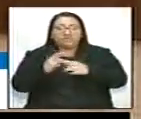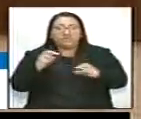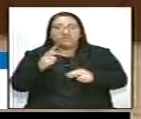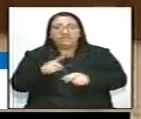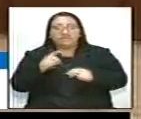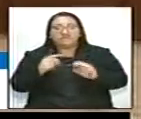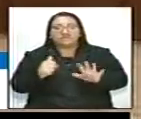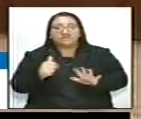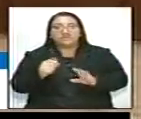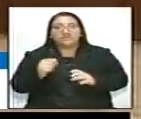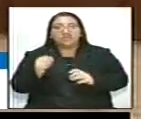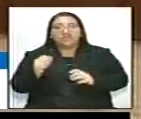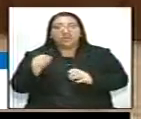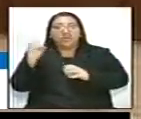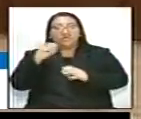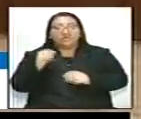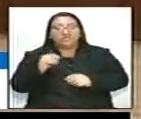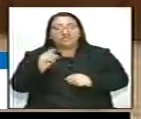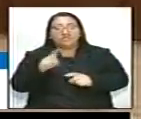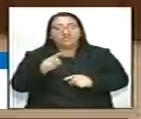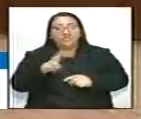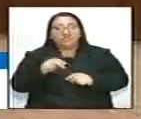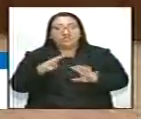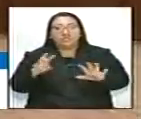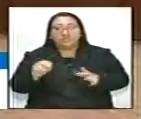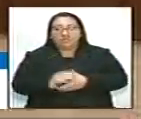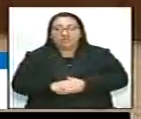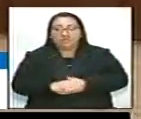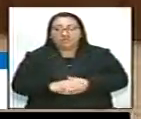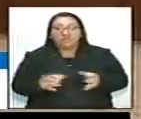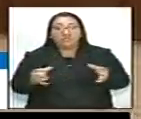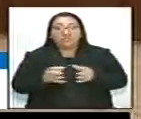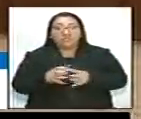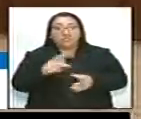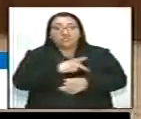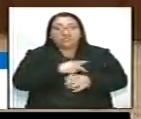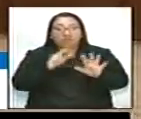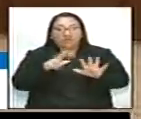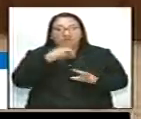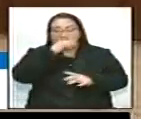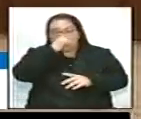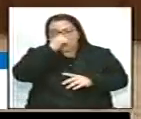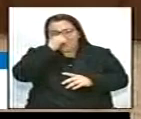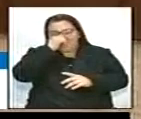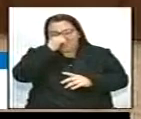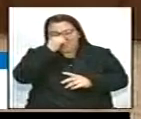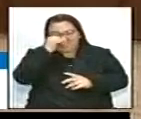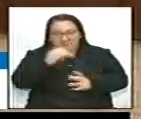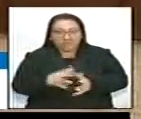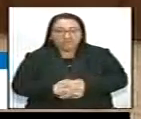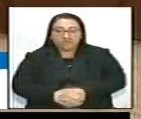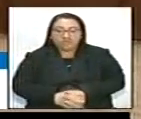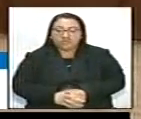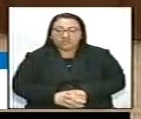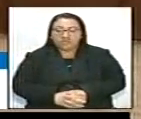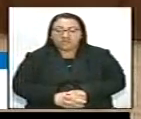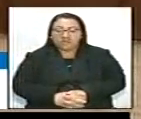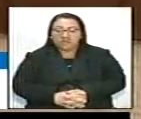del 2019. Grupo Parlamentario Fuerza Popular, 8. Congresistas González Ardiles, Beteta